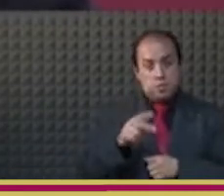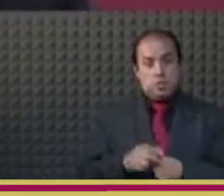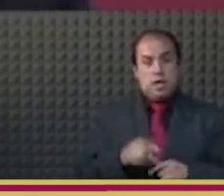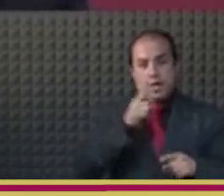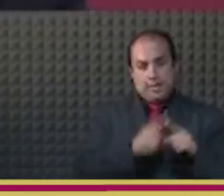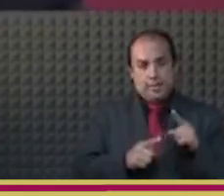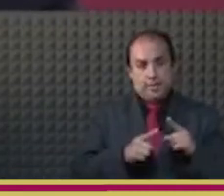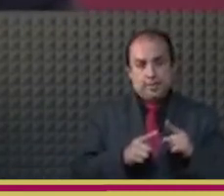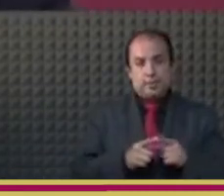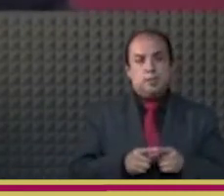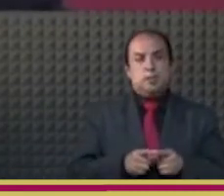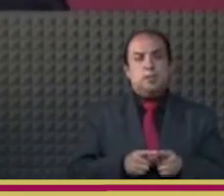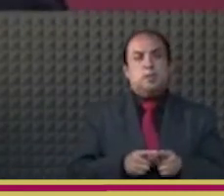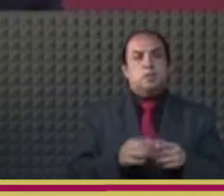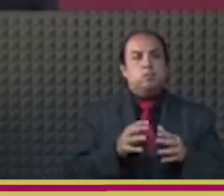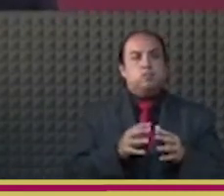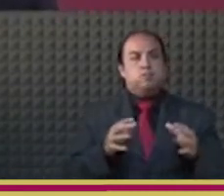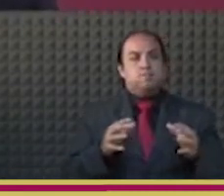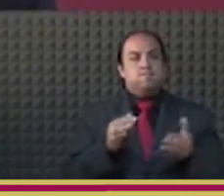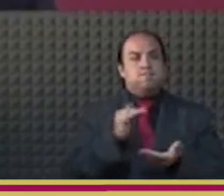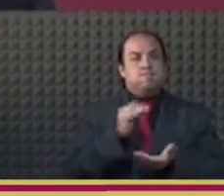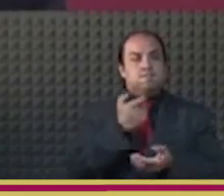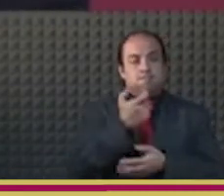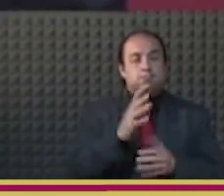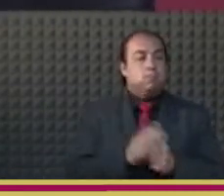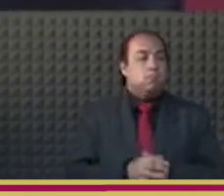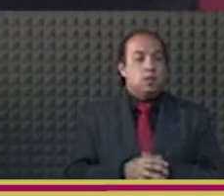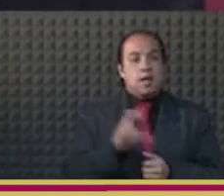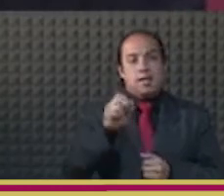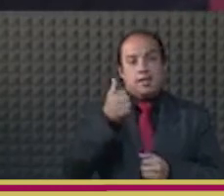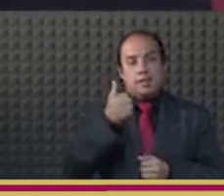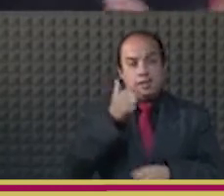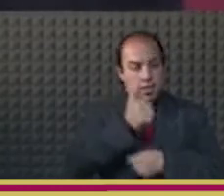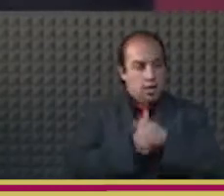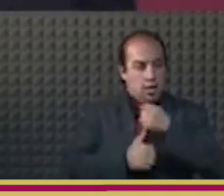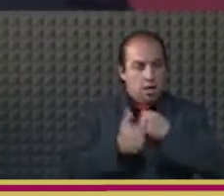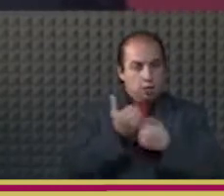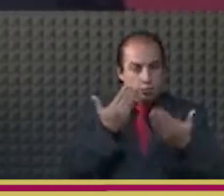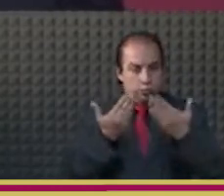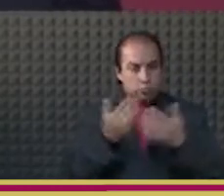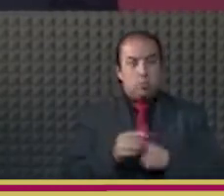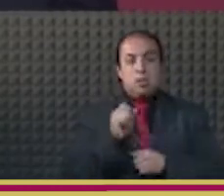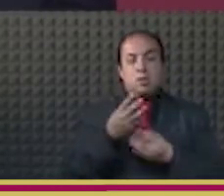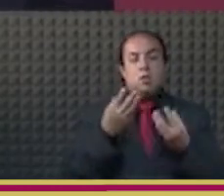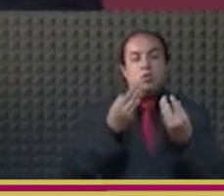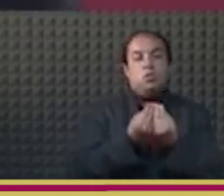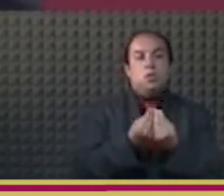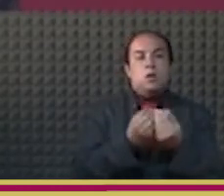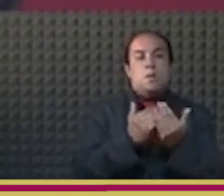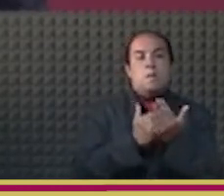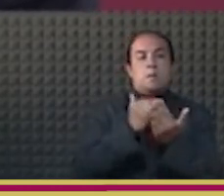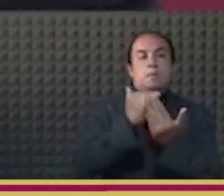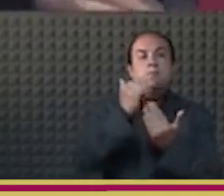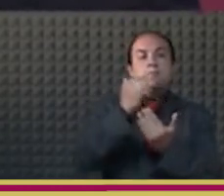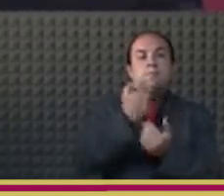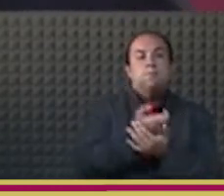descontando la inflación, en 36 años. Y al mismo tiempo, juntando los aumentos al salario